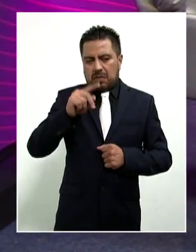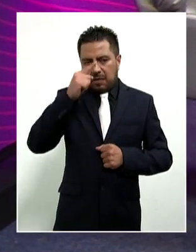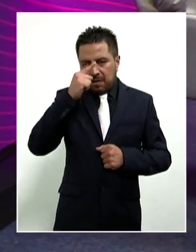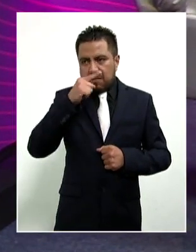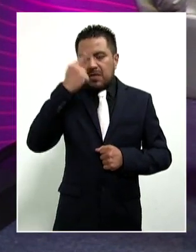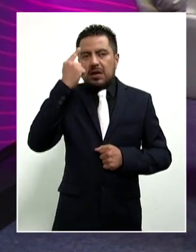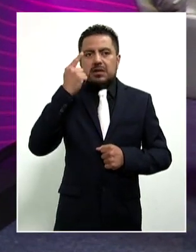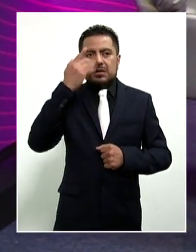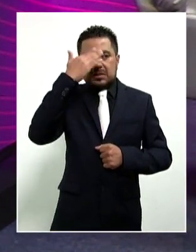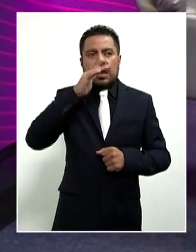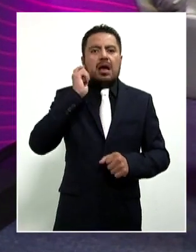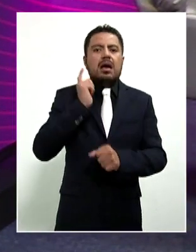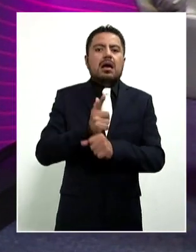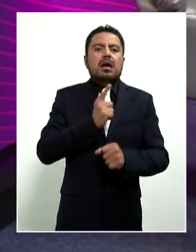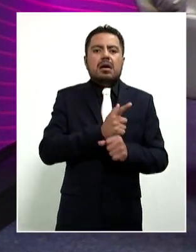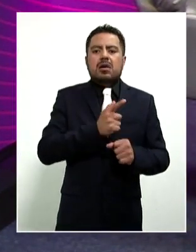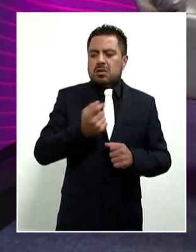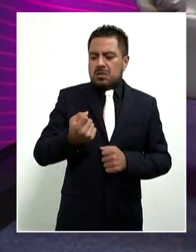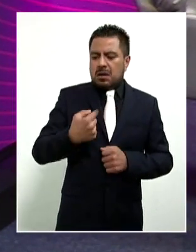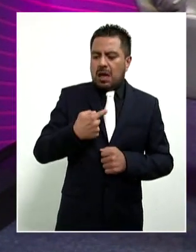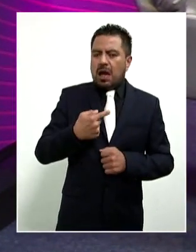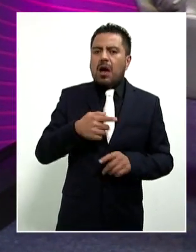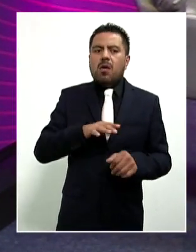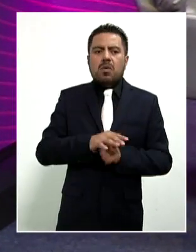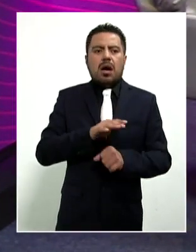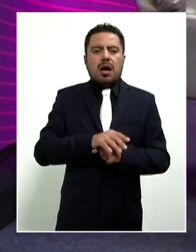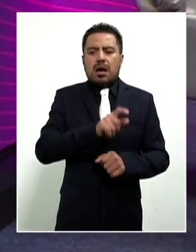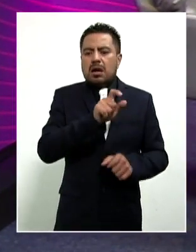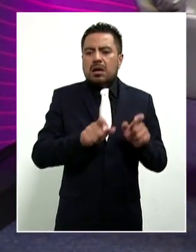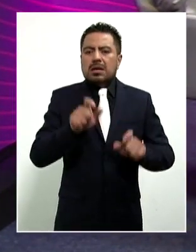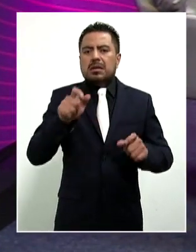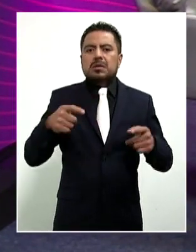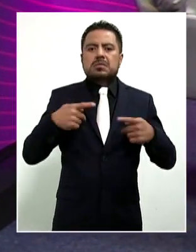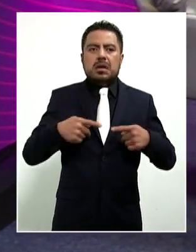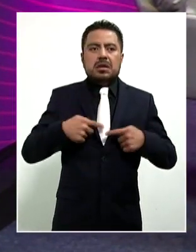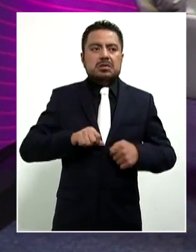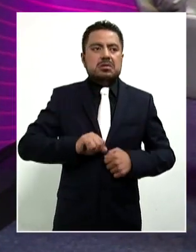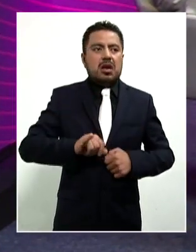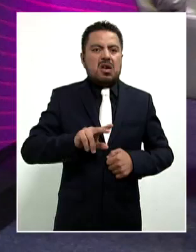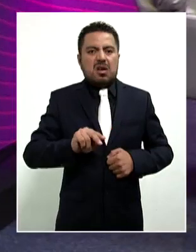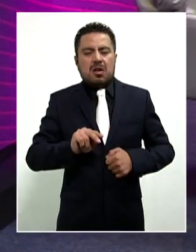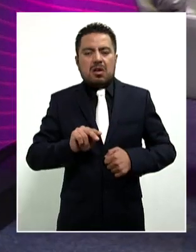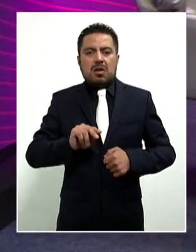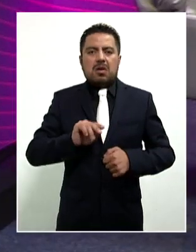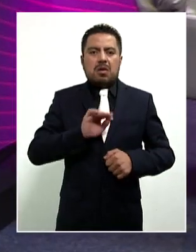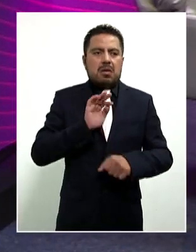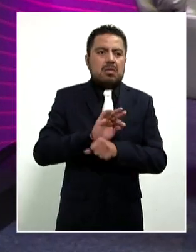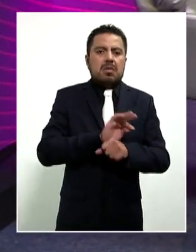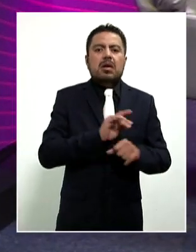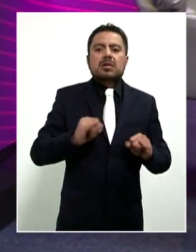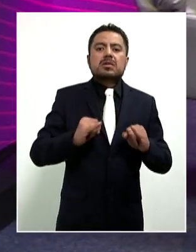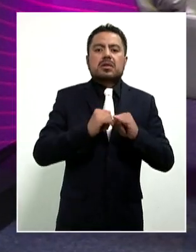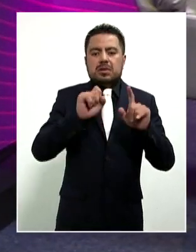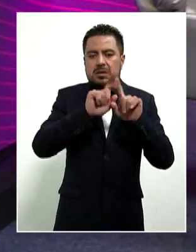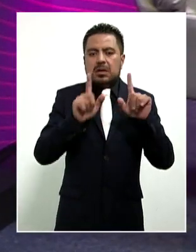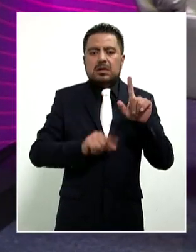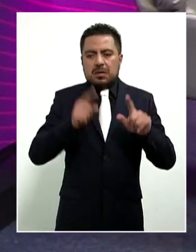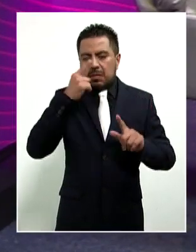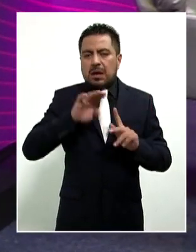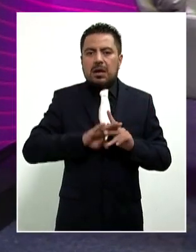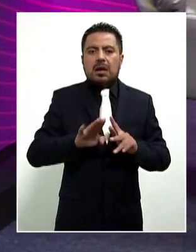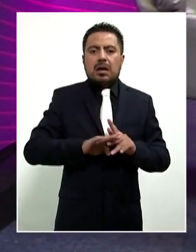menos a lo mejor uno mismo, si es sujeto. Y para eso, por ejemplo, el Instituto Nacional de